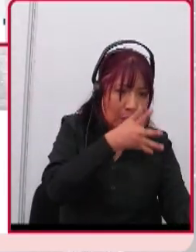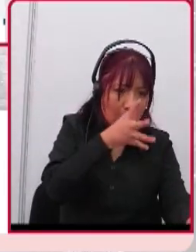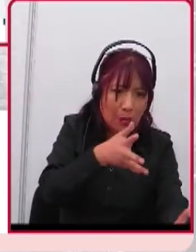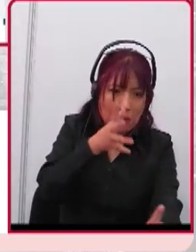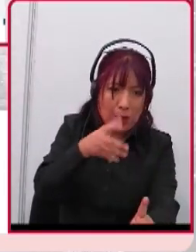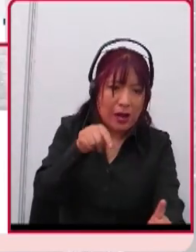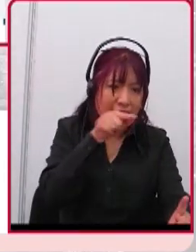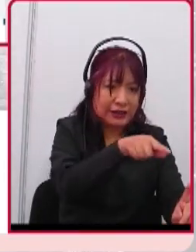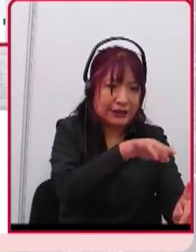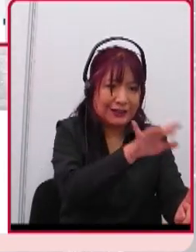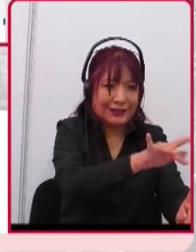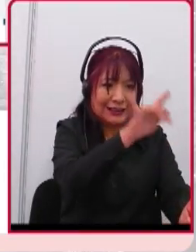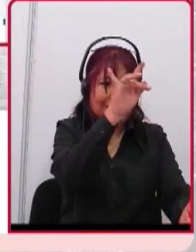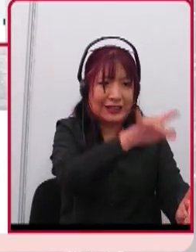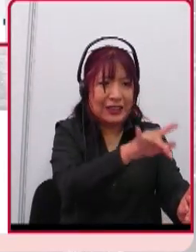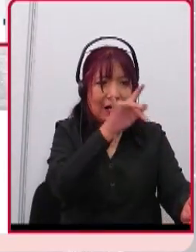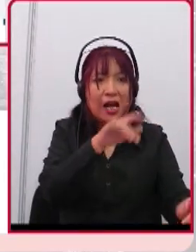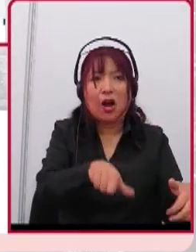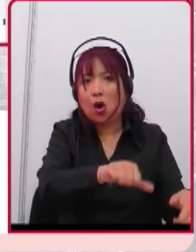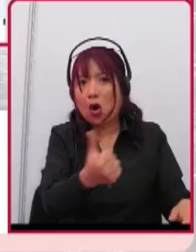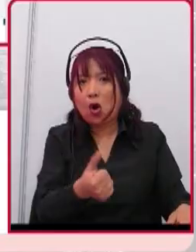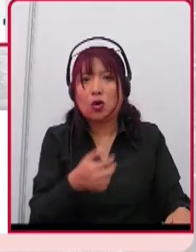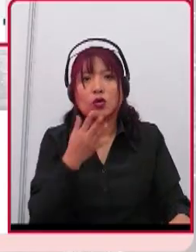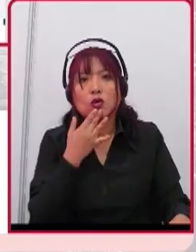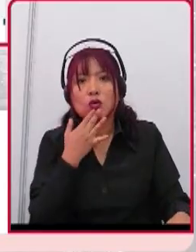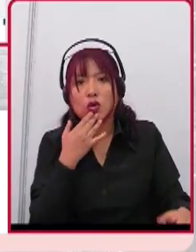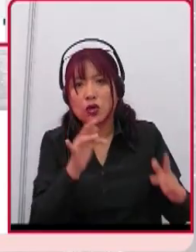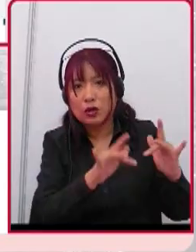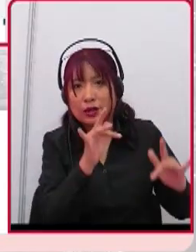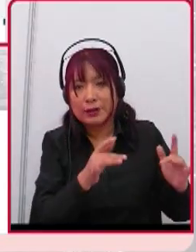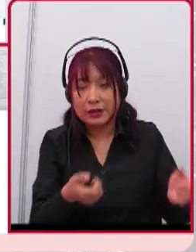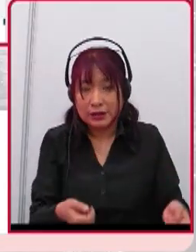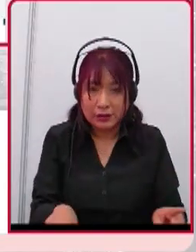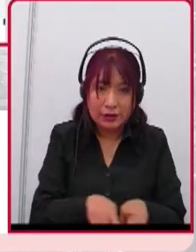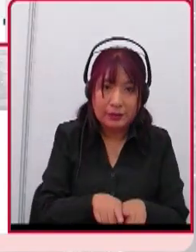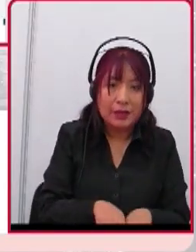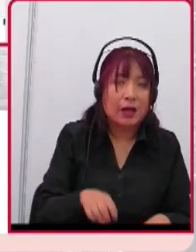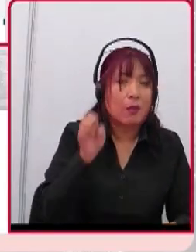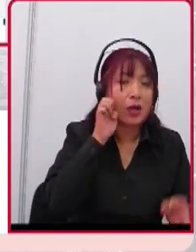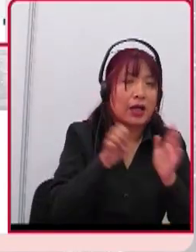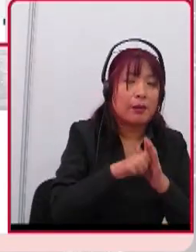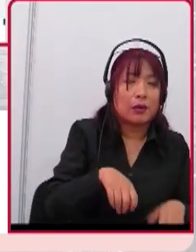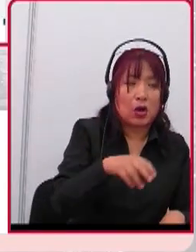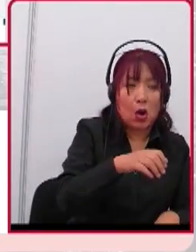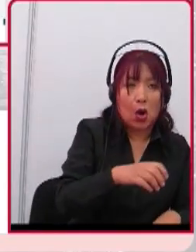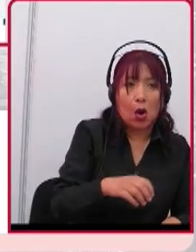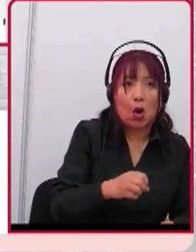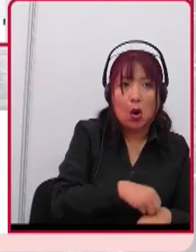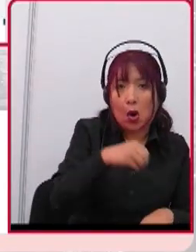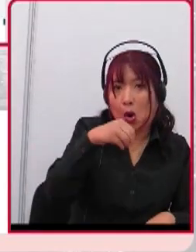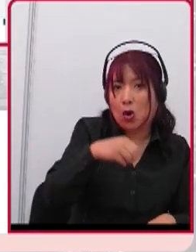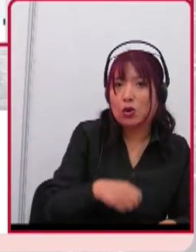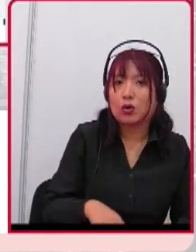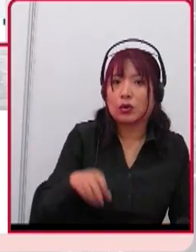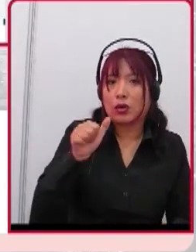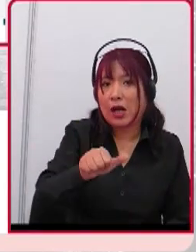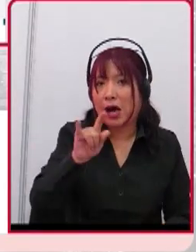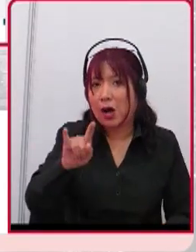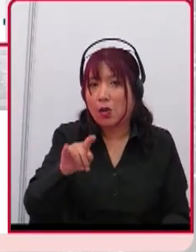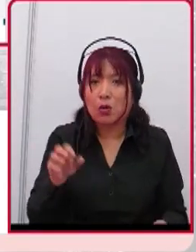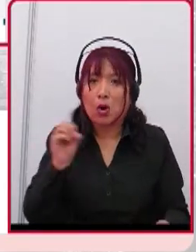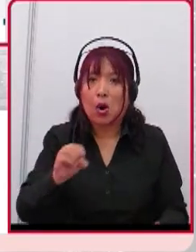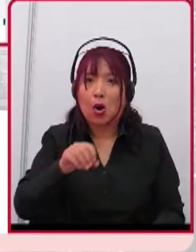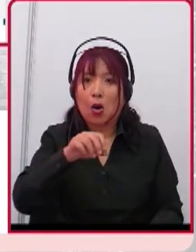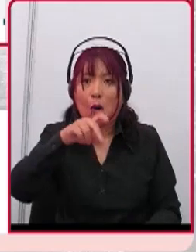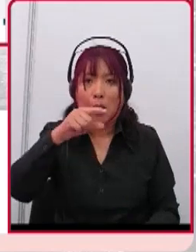caso minerales preciosos que presenten ya sea oro y plata, y también minerales metálicos industriales como ya sea el